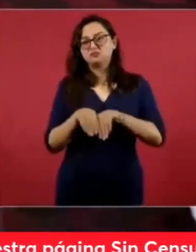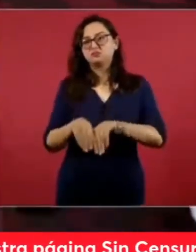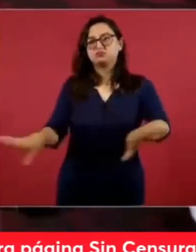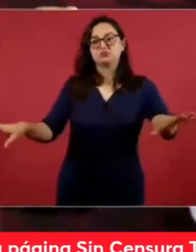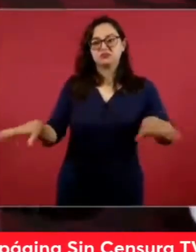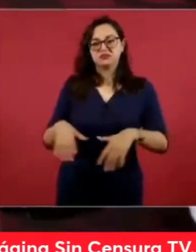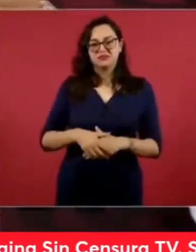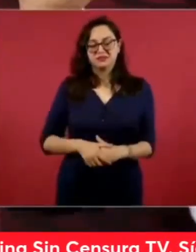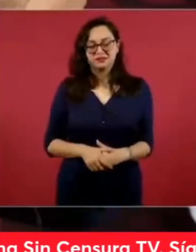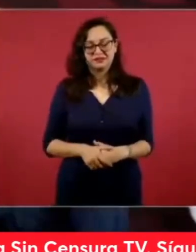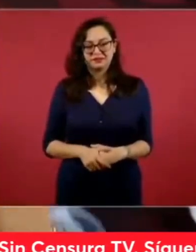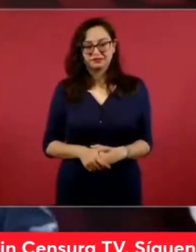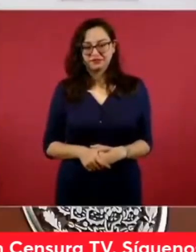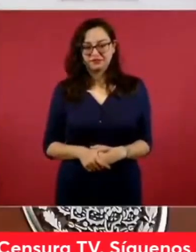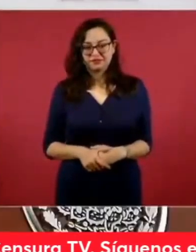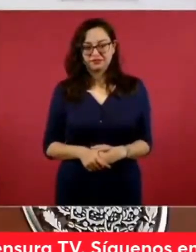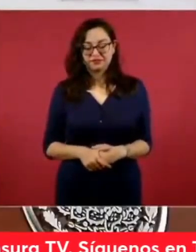secuestrar